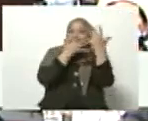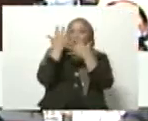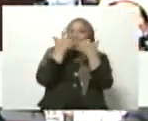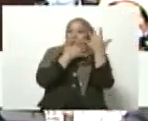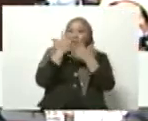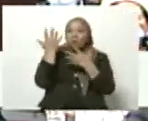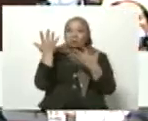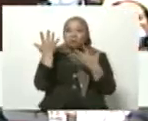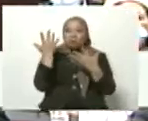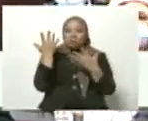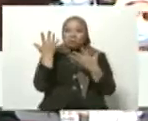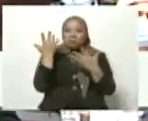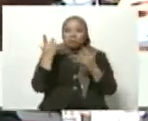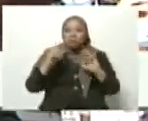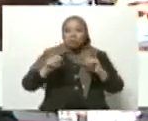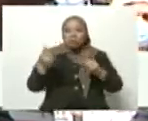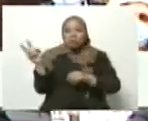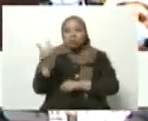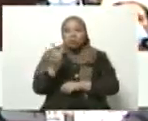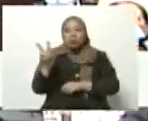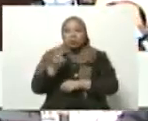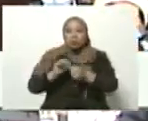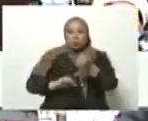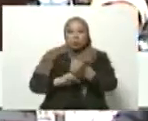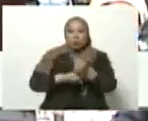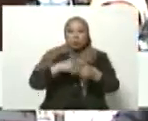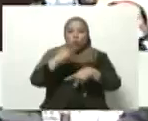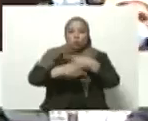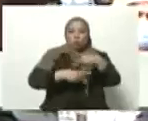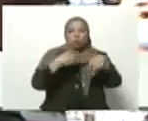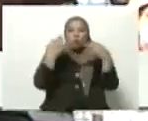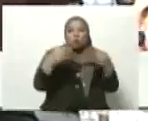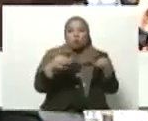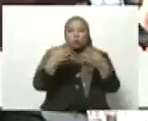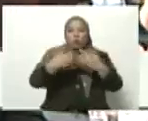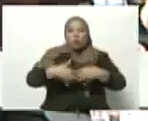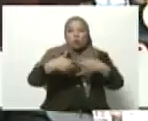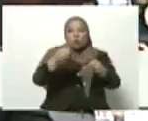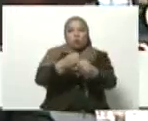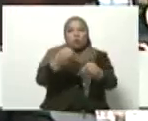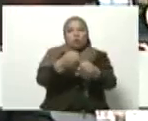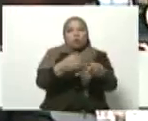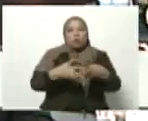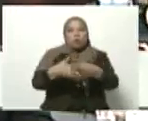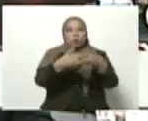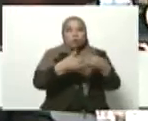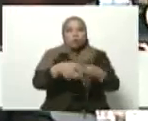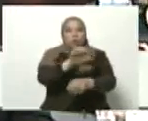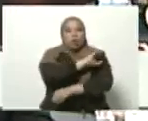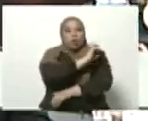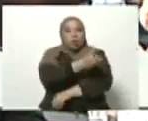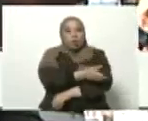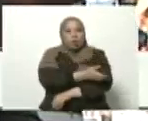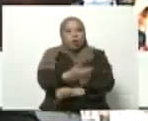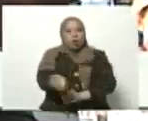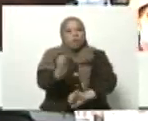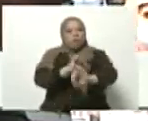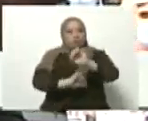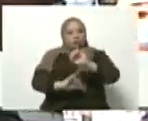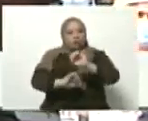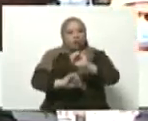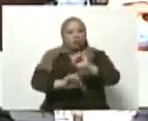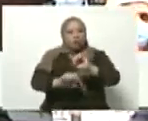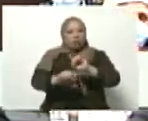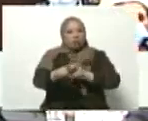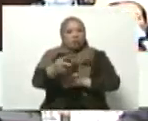porque Venezuela entraría a ser un proveedor confiable en ese terreno energético y evitaría lo que